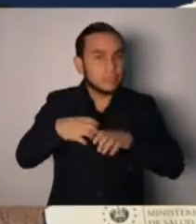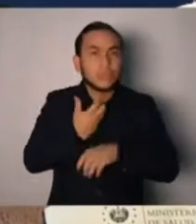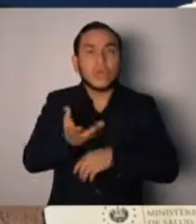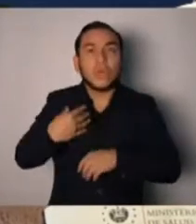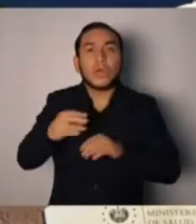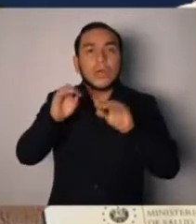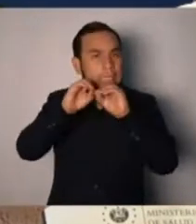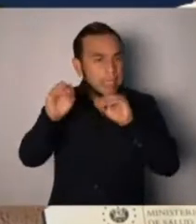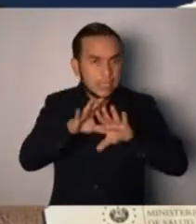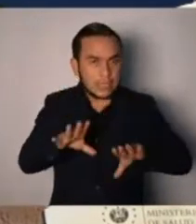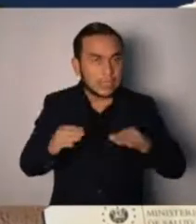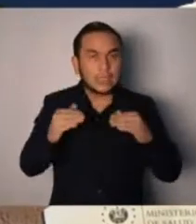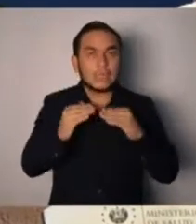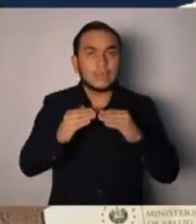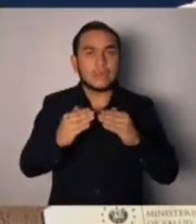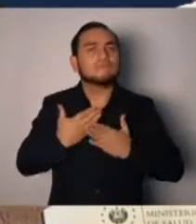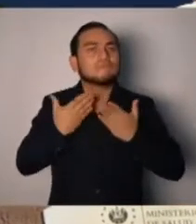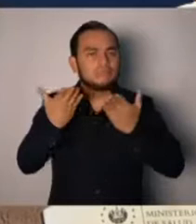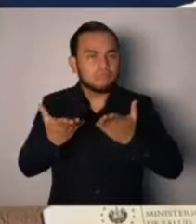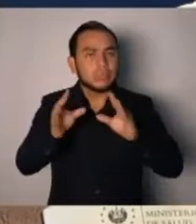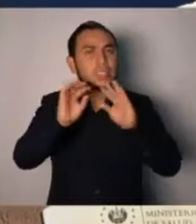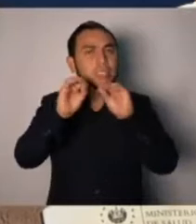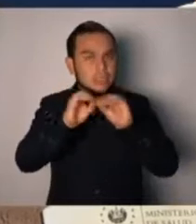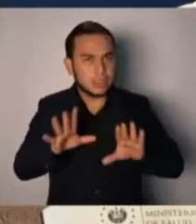internet y nosotros tenemos el internet